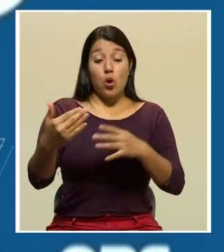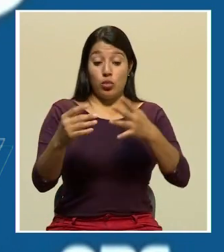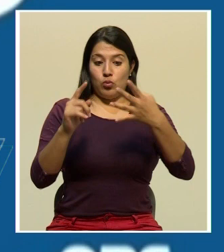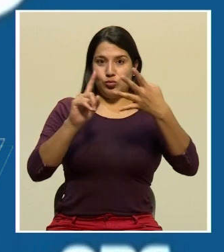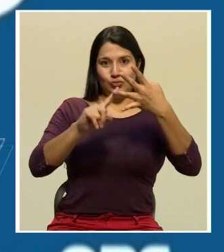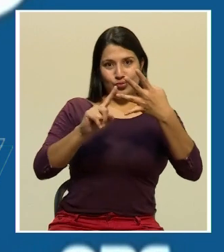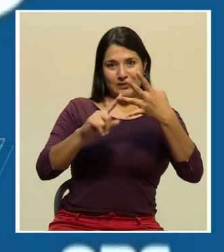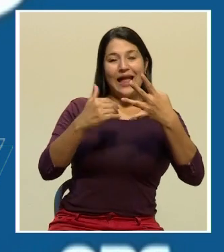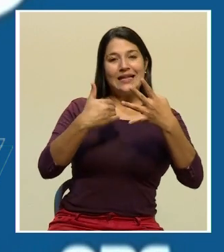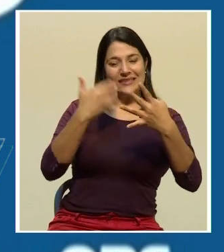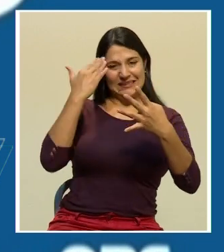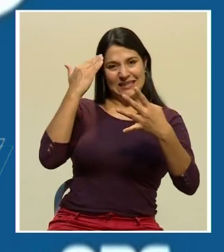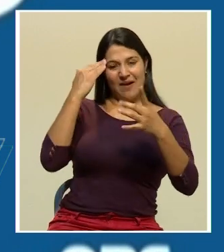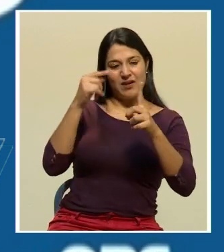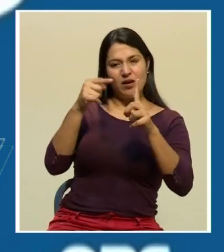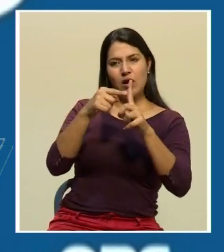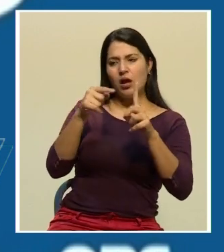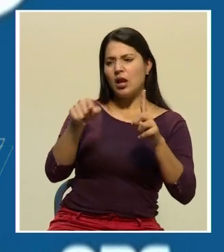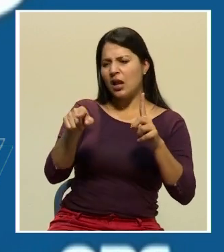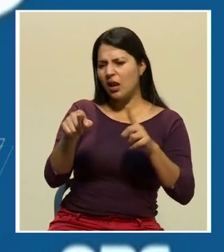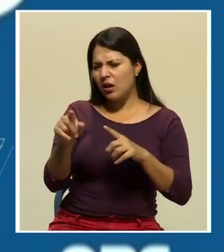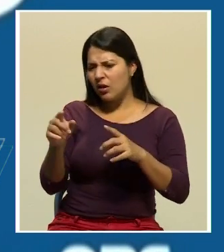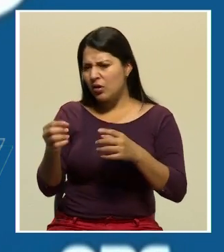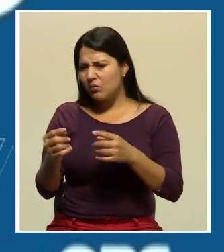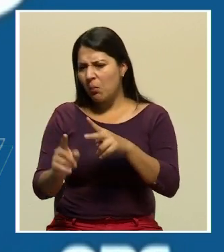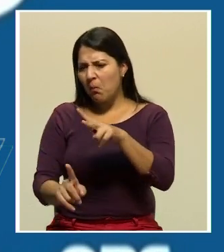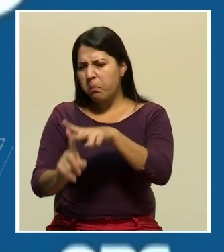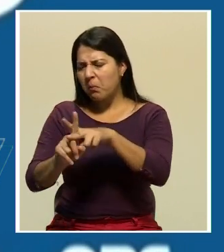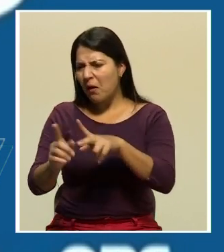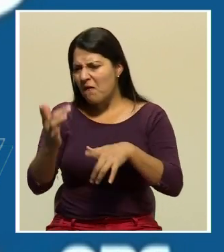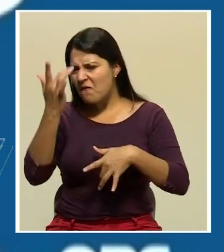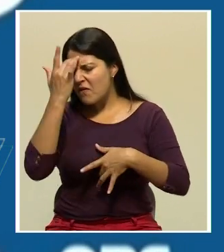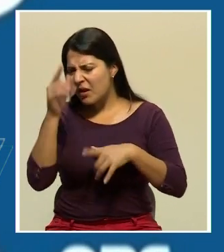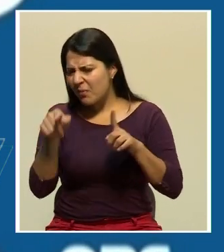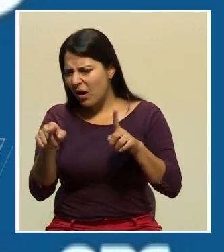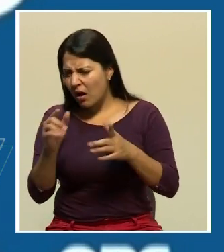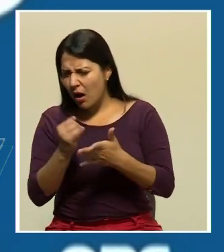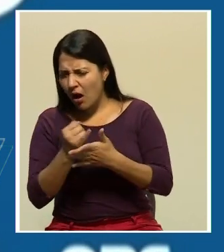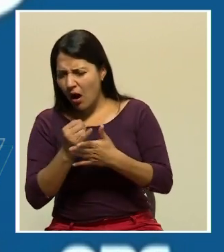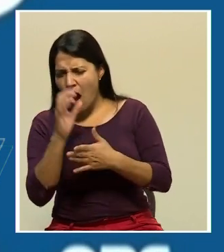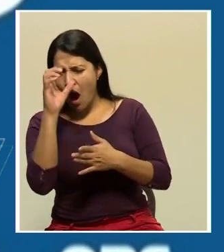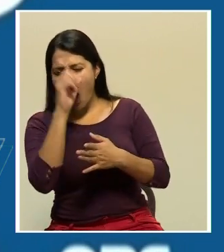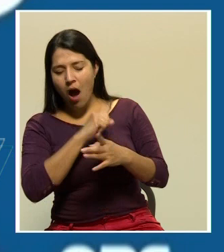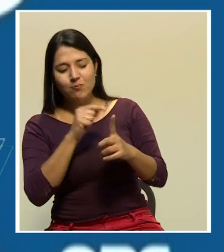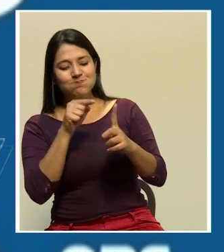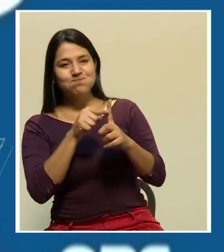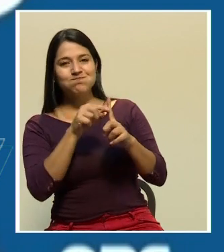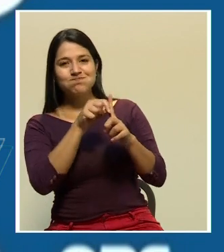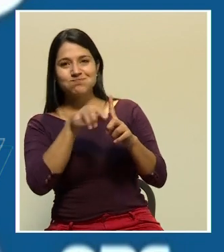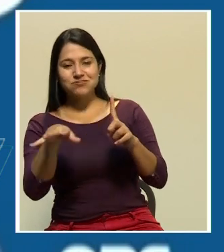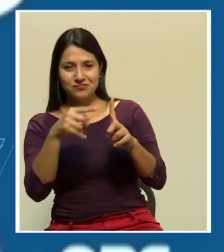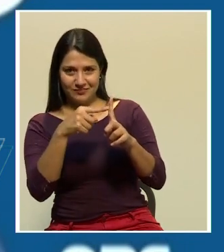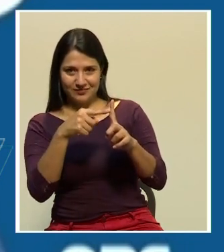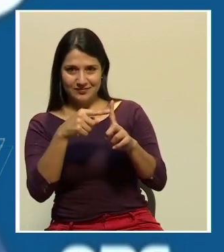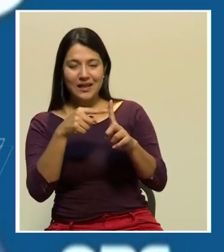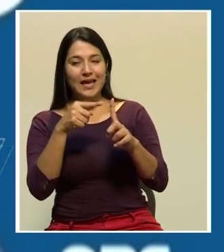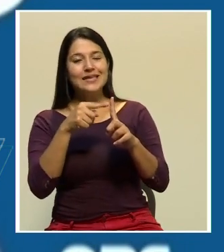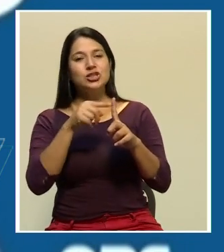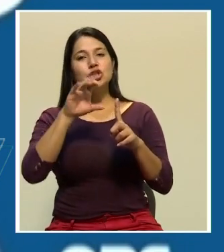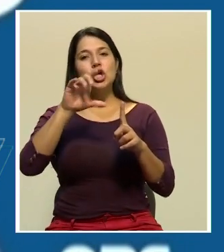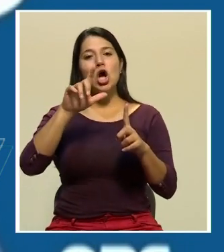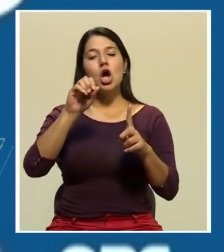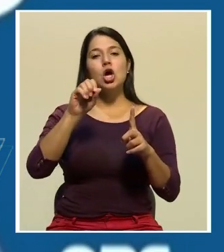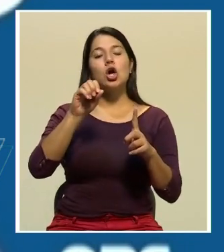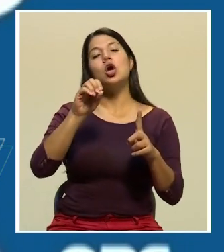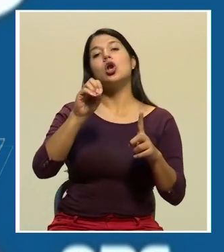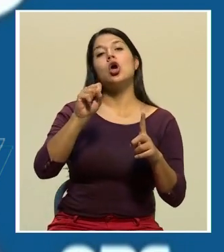cadena, cuando hay una persona que está infectada y se pueden identificar los contactos, se les puede seguir, hablamos de un clúster,